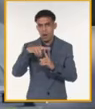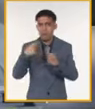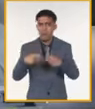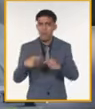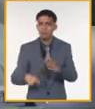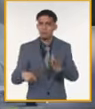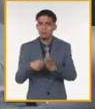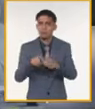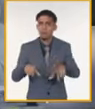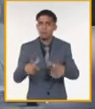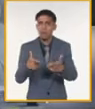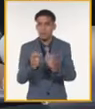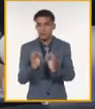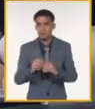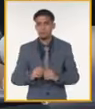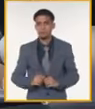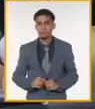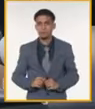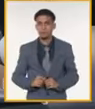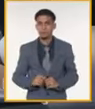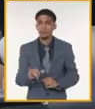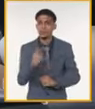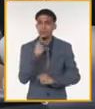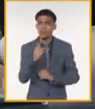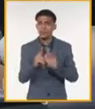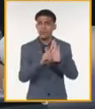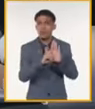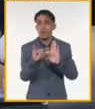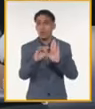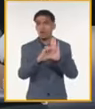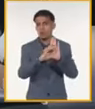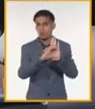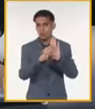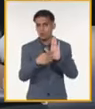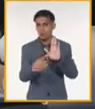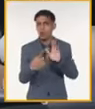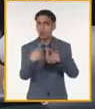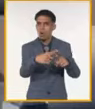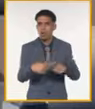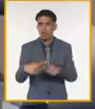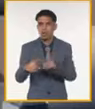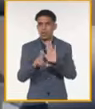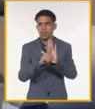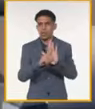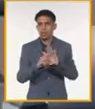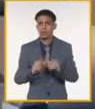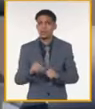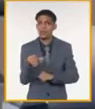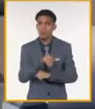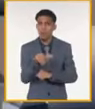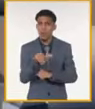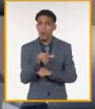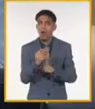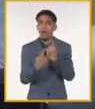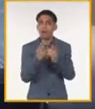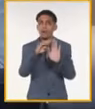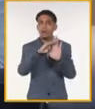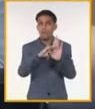economía nacional en correspondencia con lo establecido en la Constitución de la República y demás leyes vigentes así como con las medidas